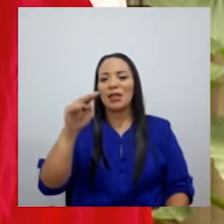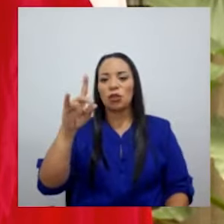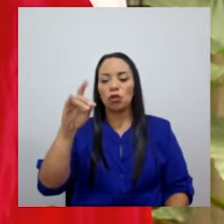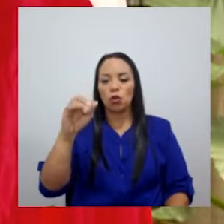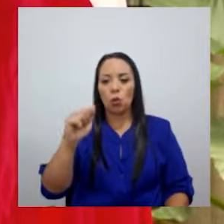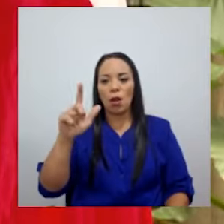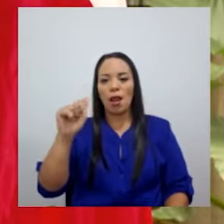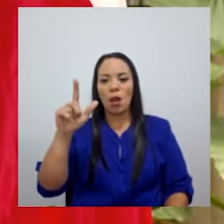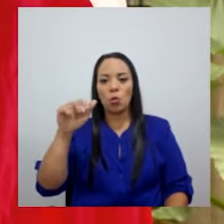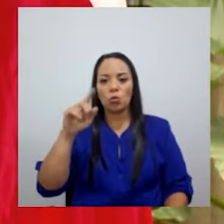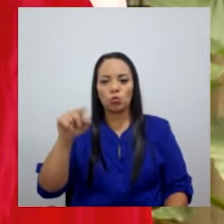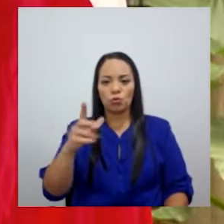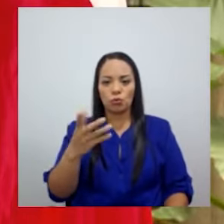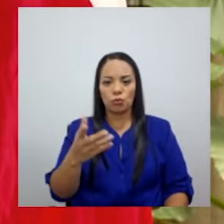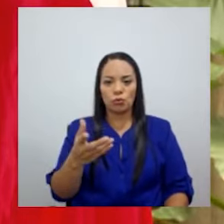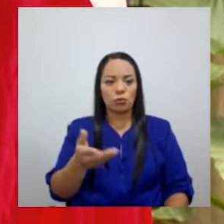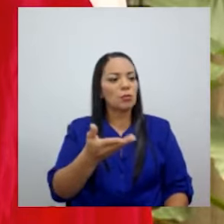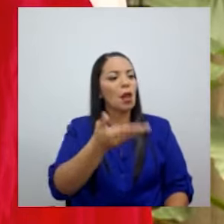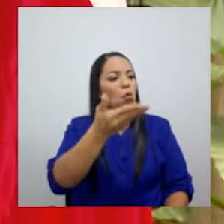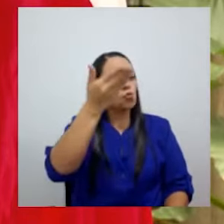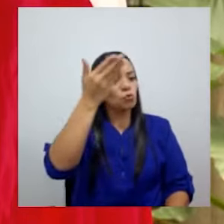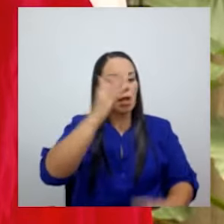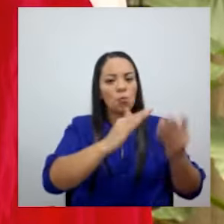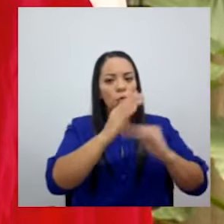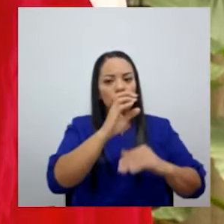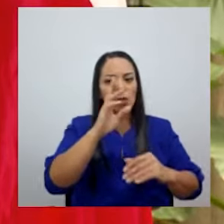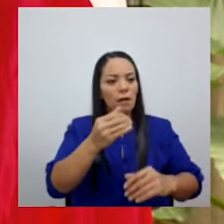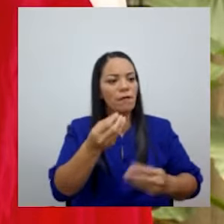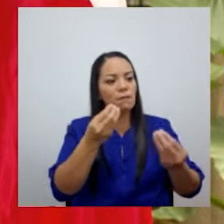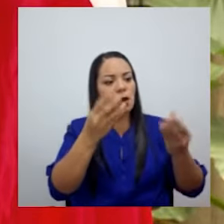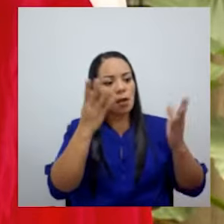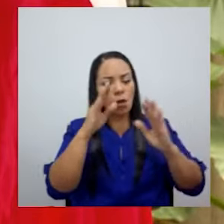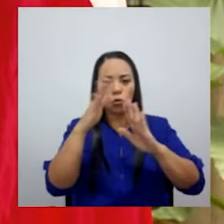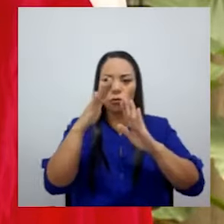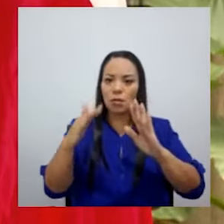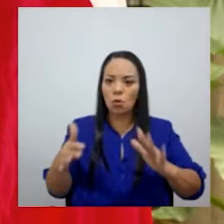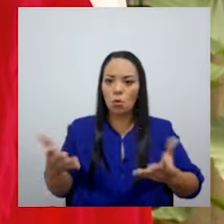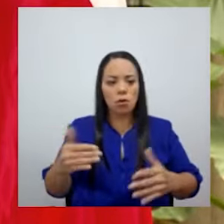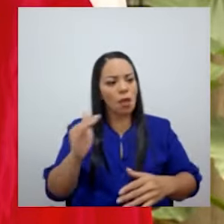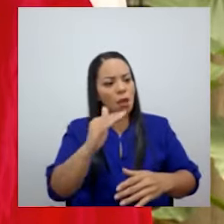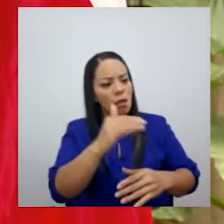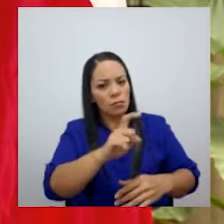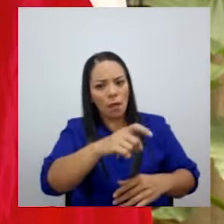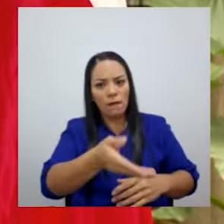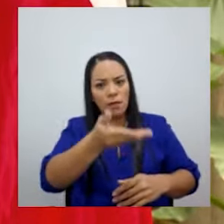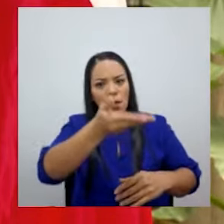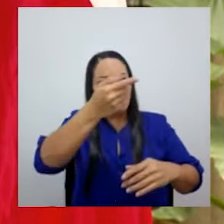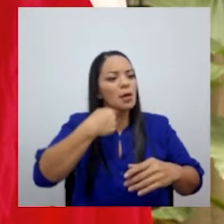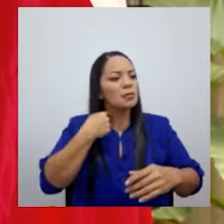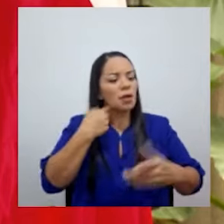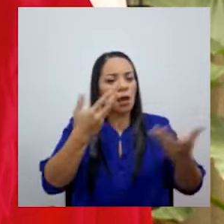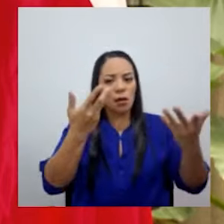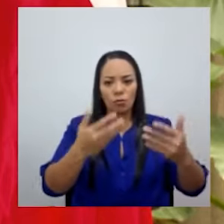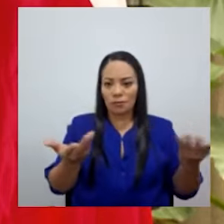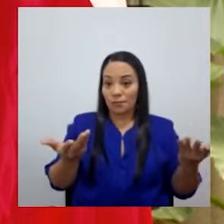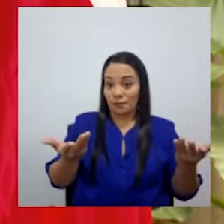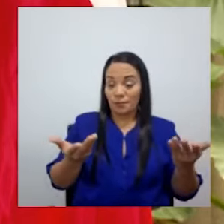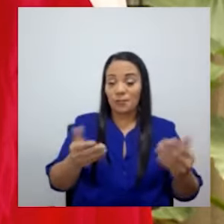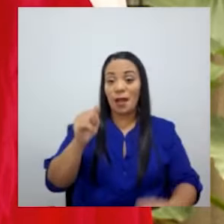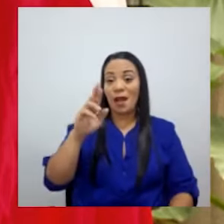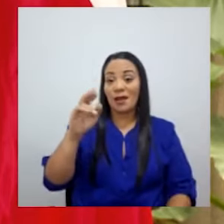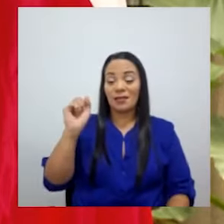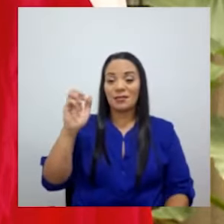Rica, ¿qué es esa barbaridad? La Contraloría está ahí en el ICE, cuando ARECEP, que es el